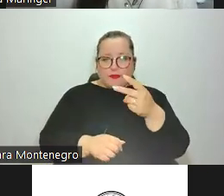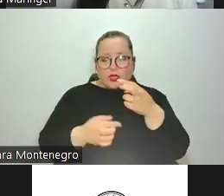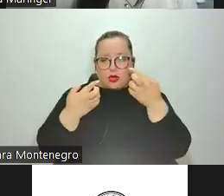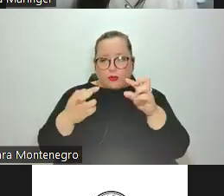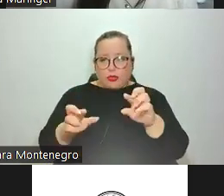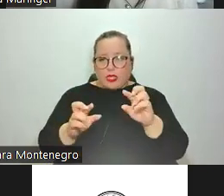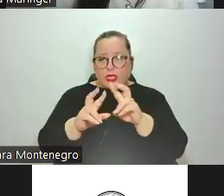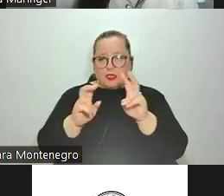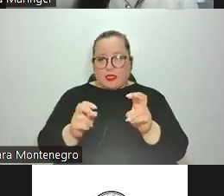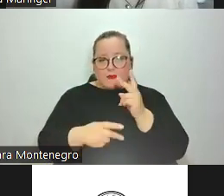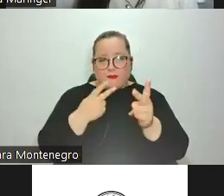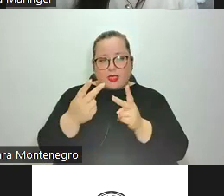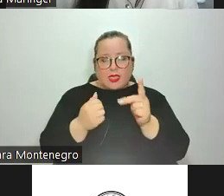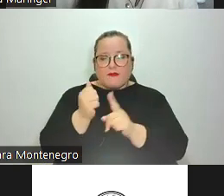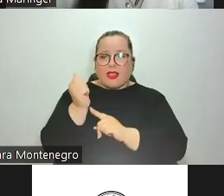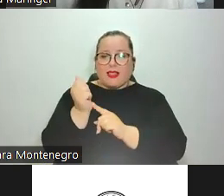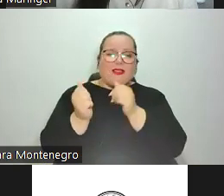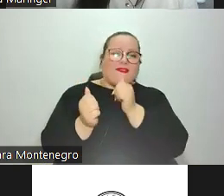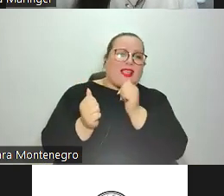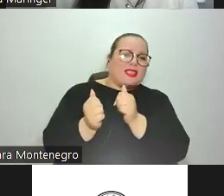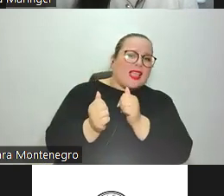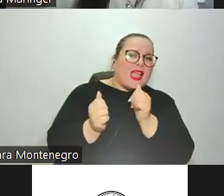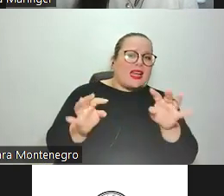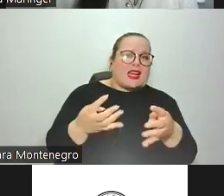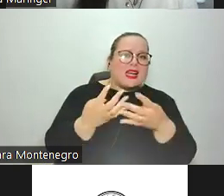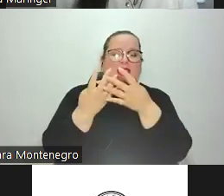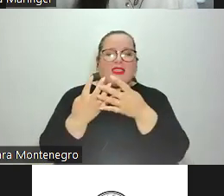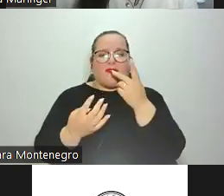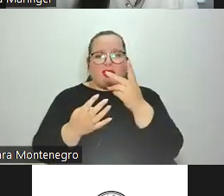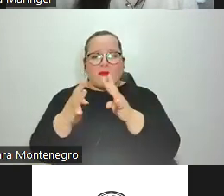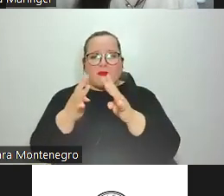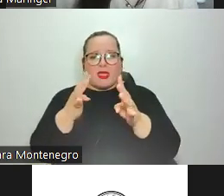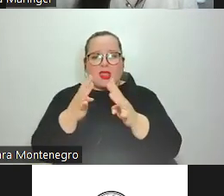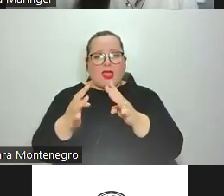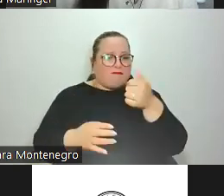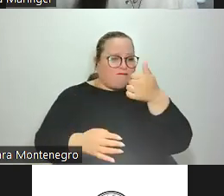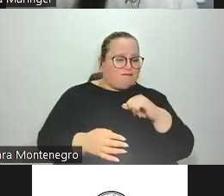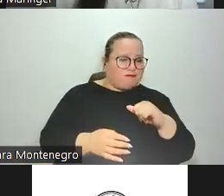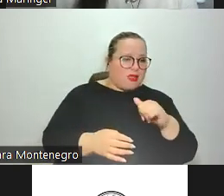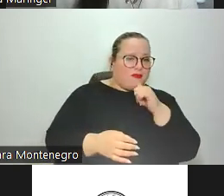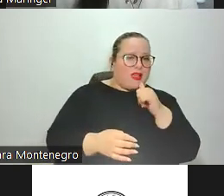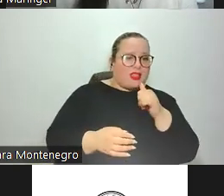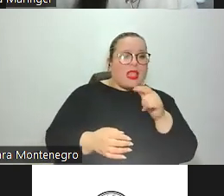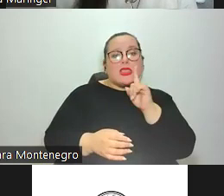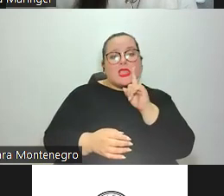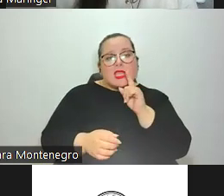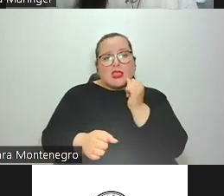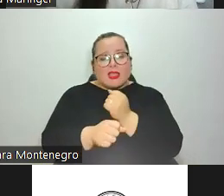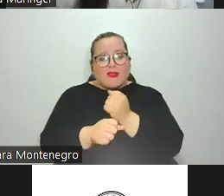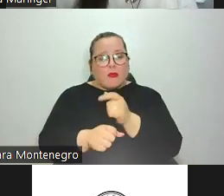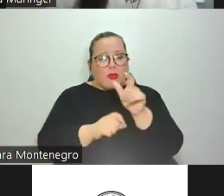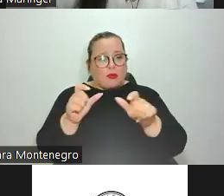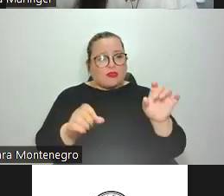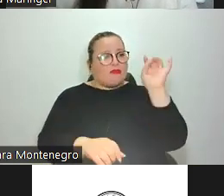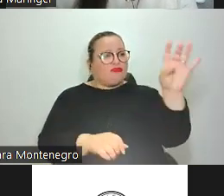de que veía que faltaban redes, veía que estaba el mercado oculto, que son todas esas ofertas de trabajo que no llegan a las personas